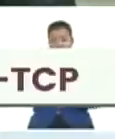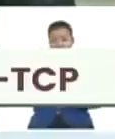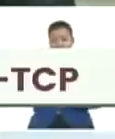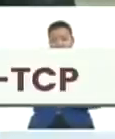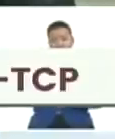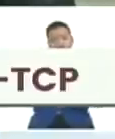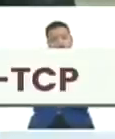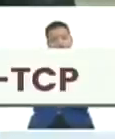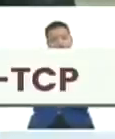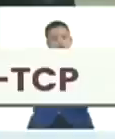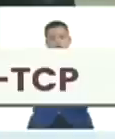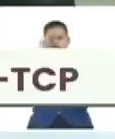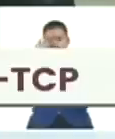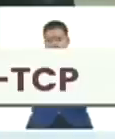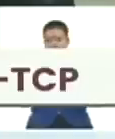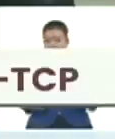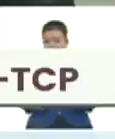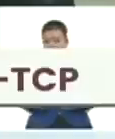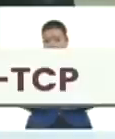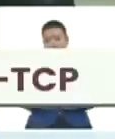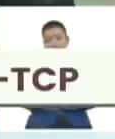humanitario que